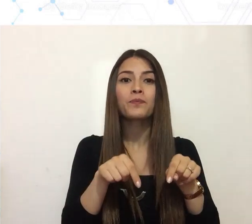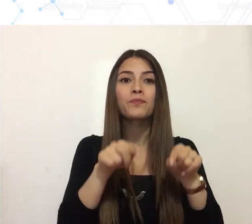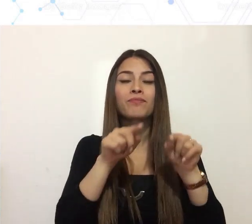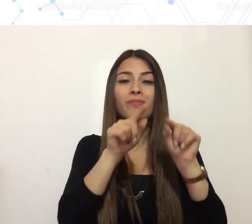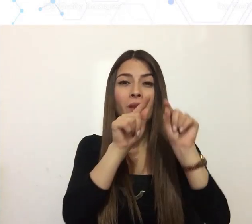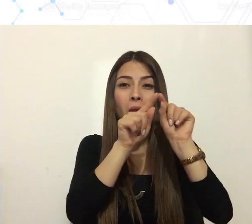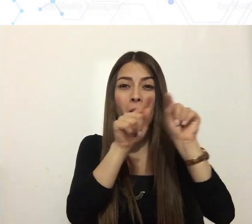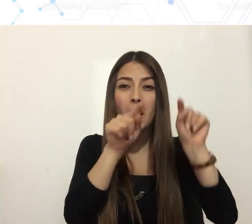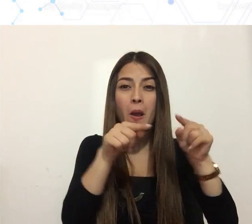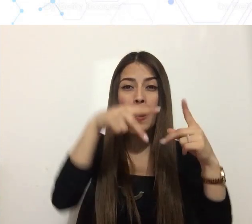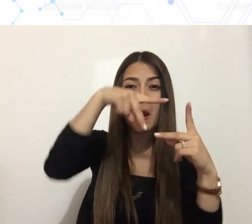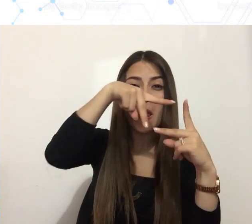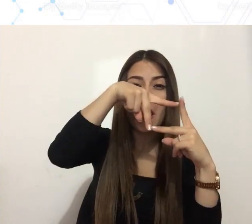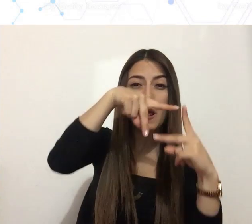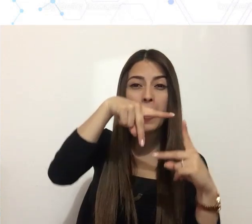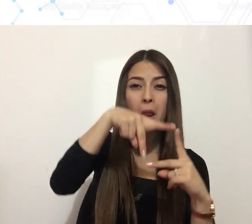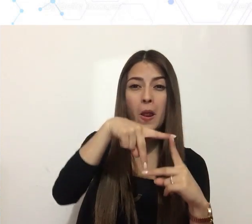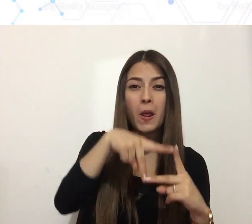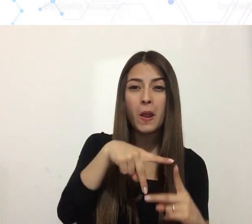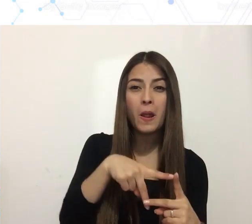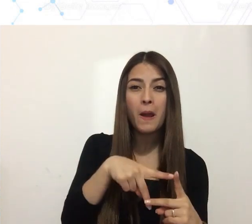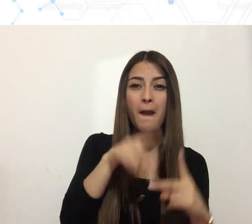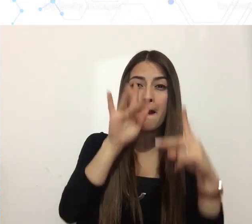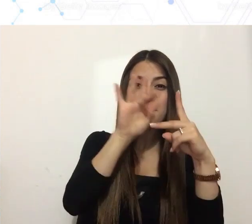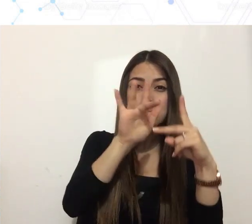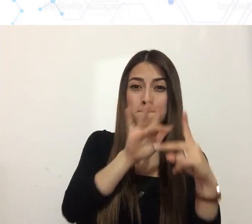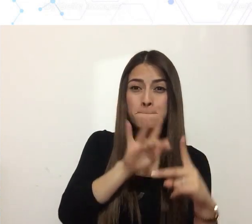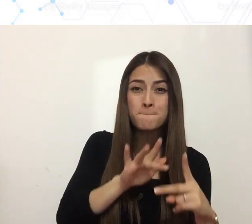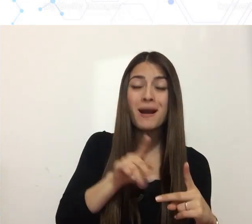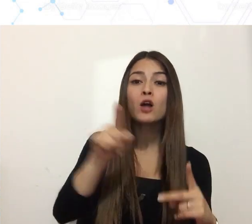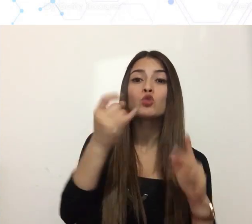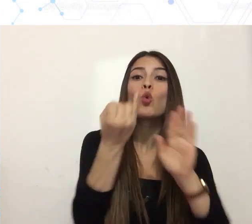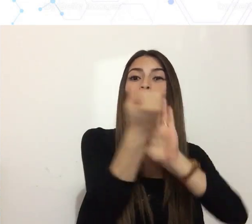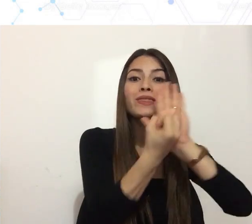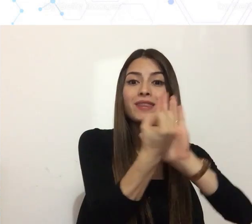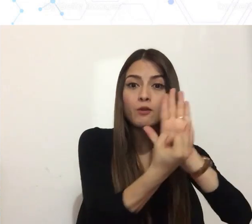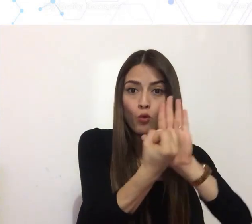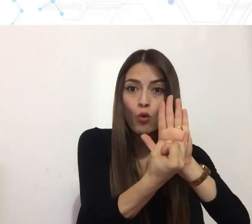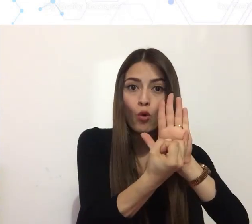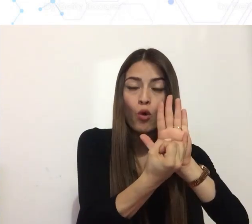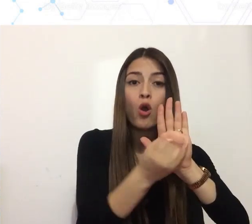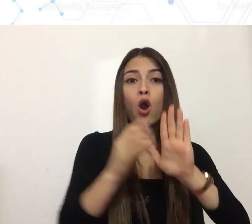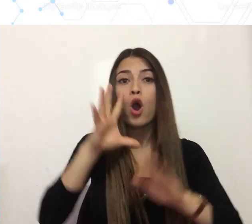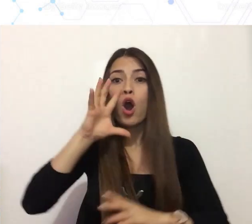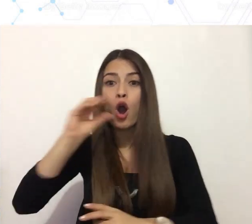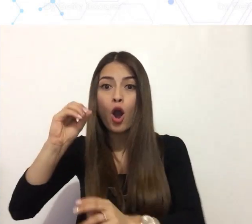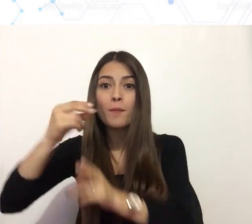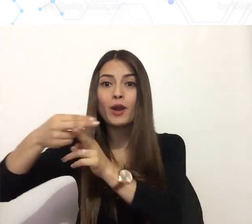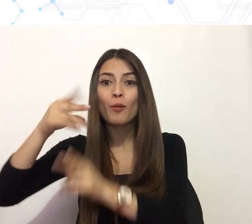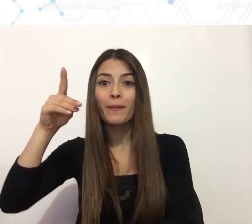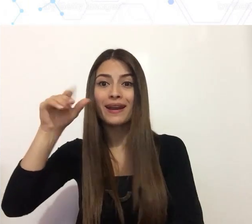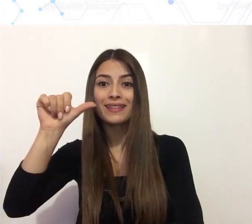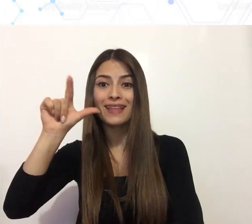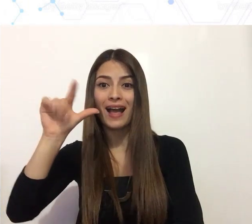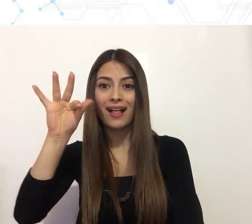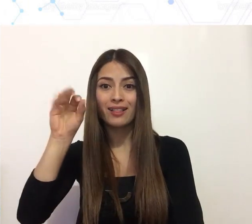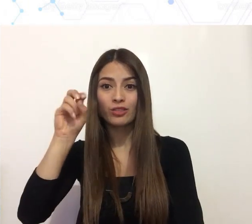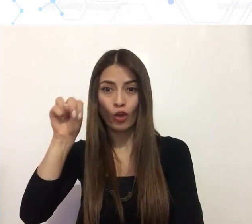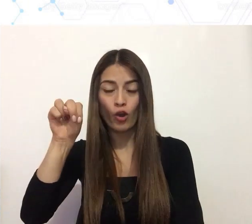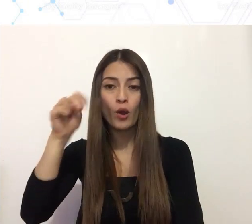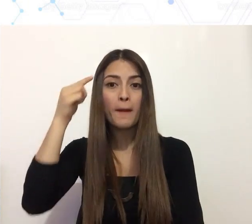al modelo atómico de cada uno de los científicos, de tal manera que aquí irá el modelo atómico propuesto por John